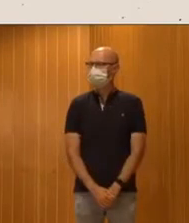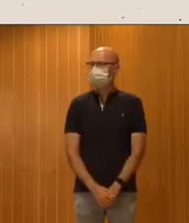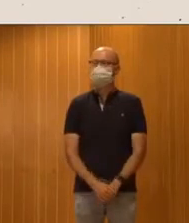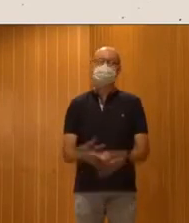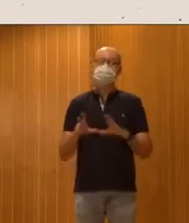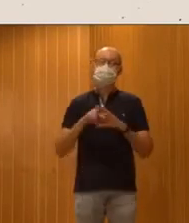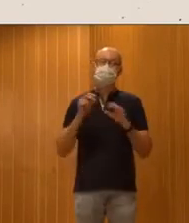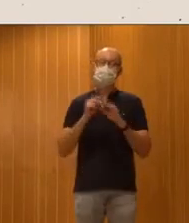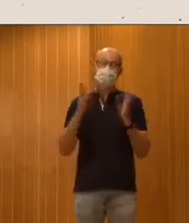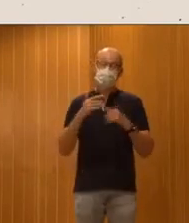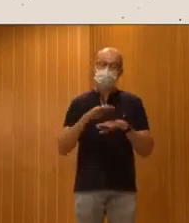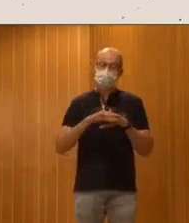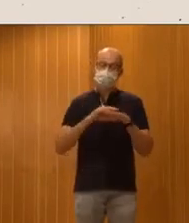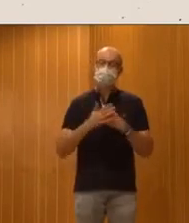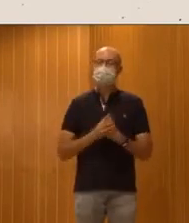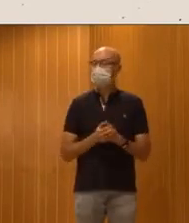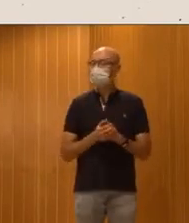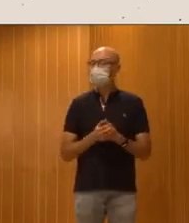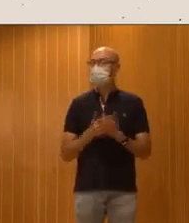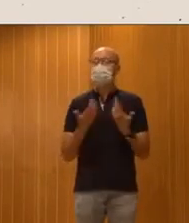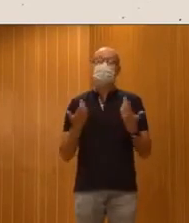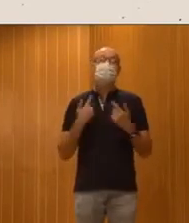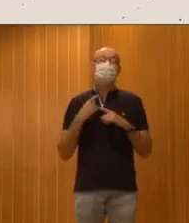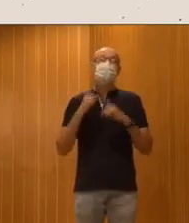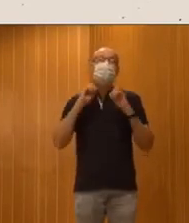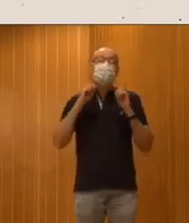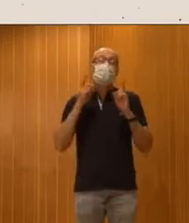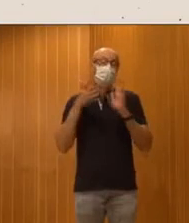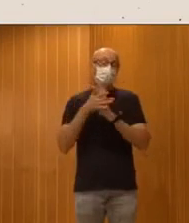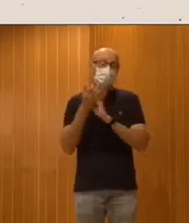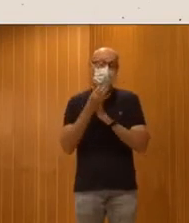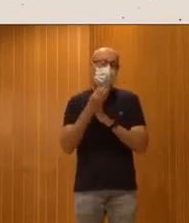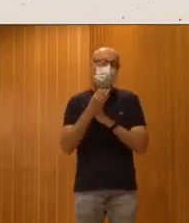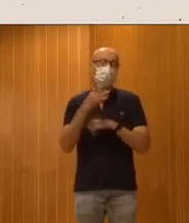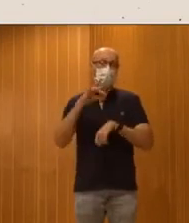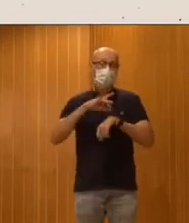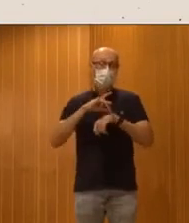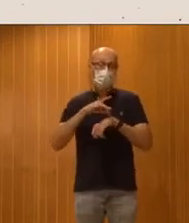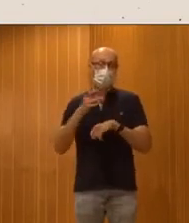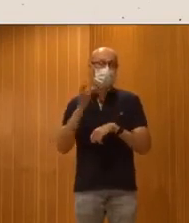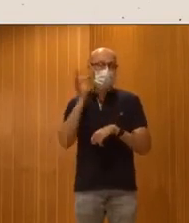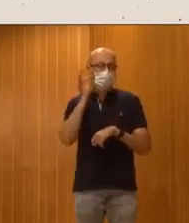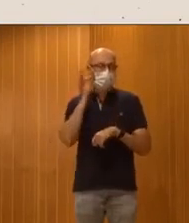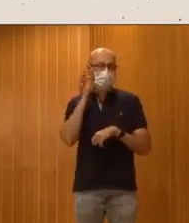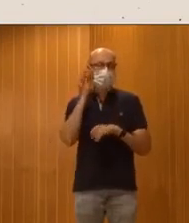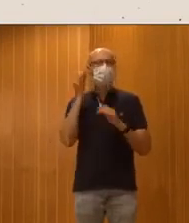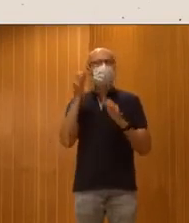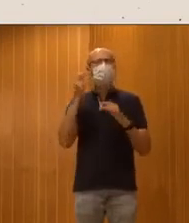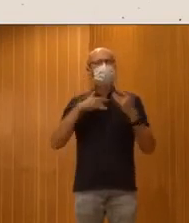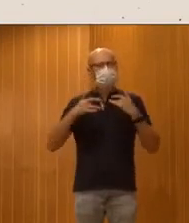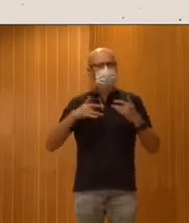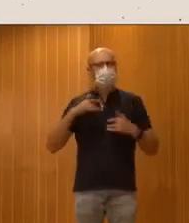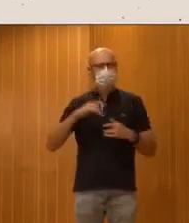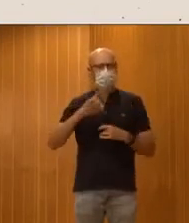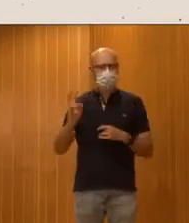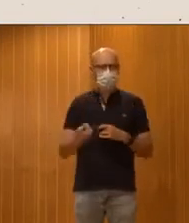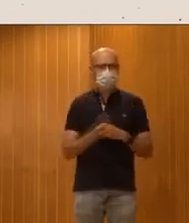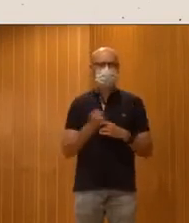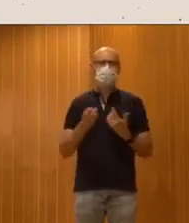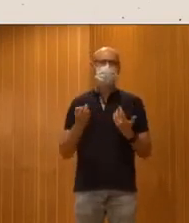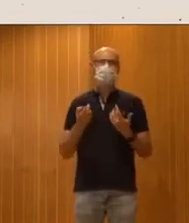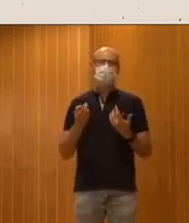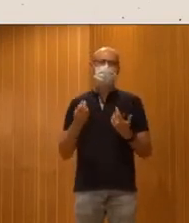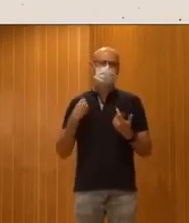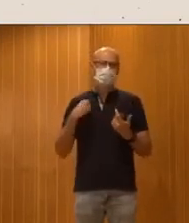Vale. Bueno, pues nada, pues ahí veis el caso de una mujer que se la ve completamente con todos esos síntomas que os decía,